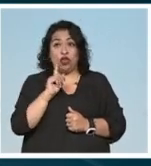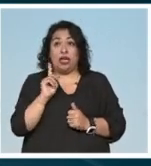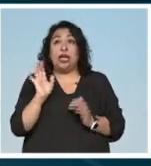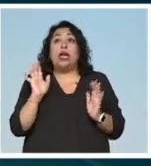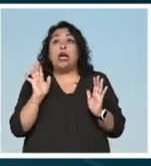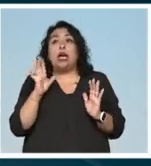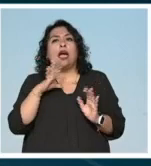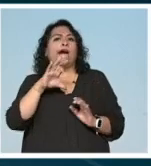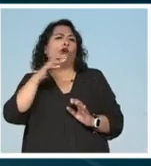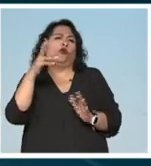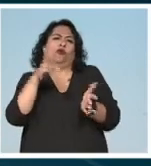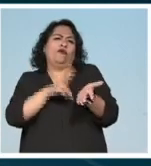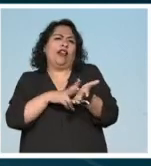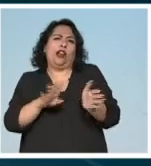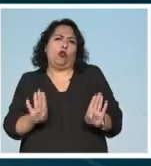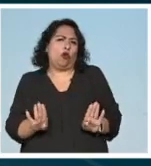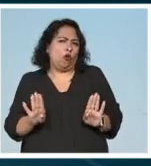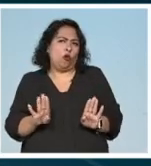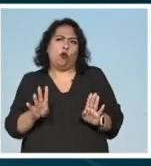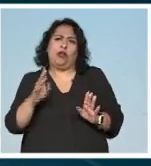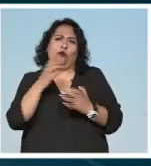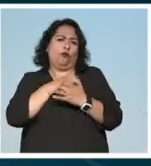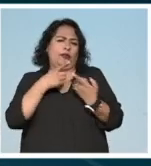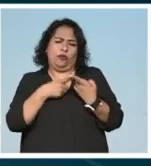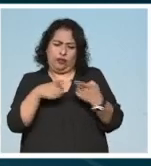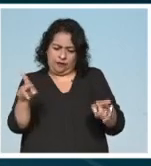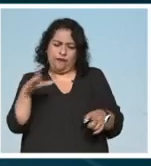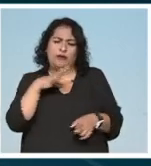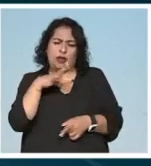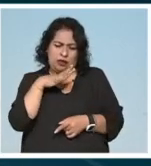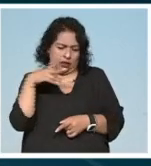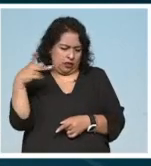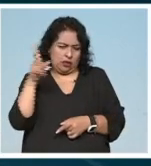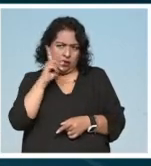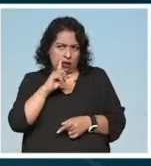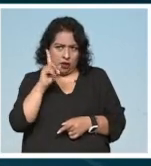viene con otros valores y viene con otra educación, ¿no?